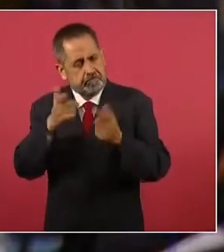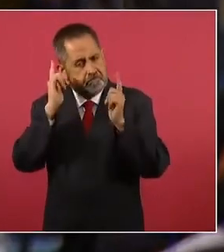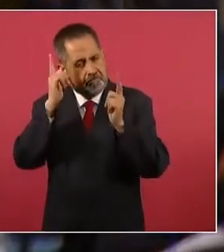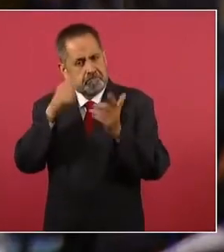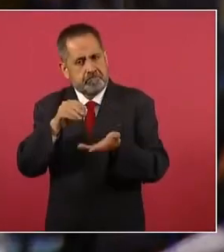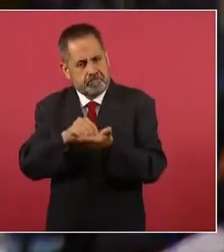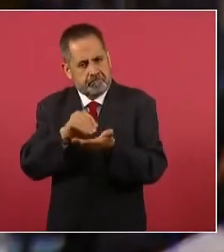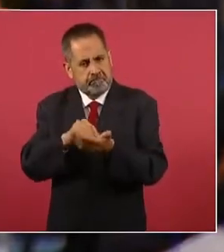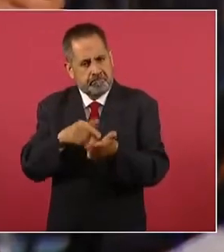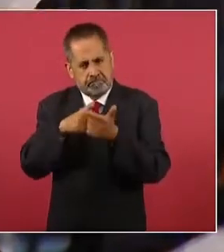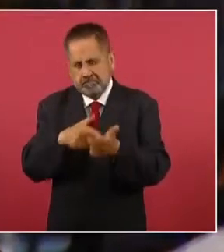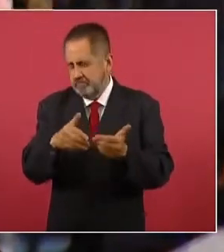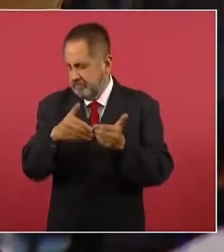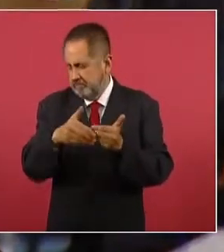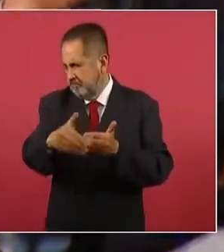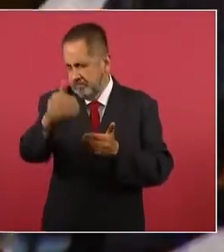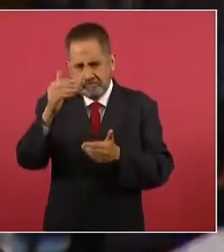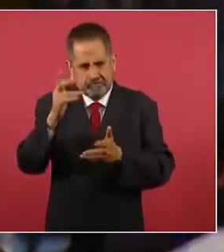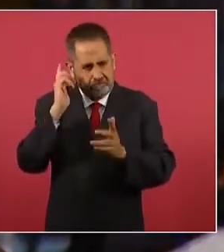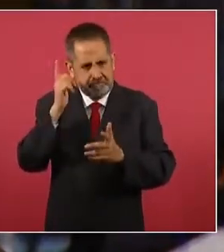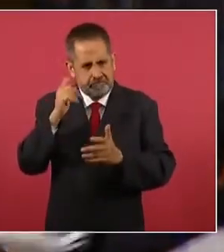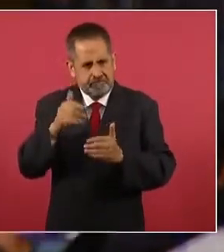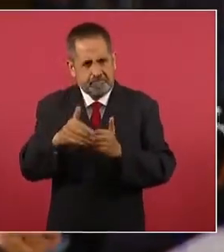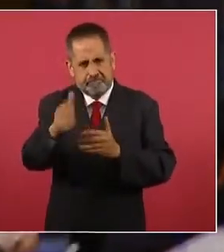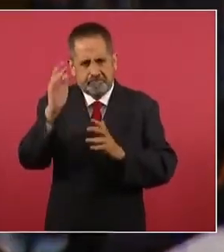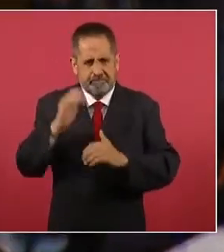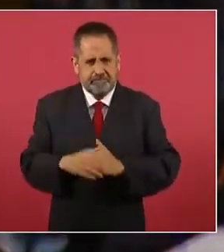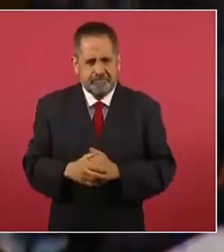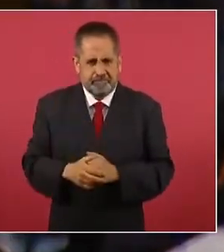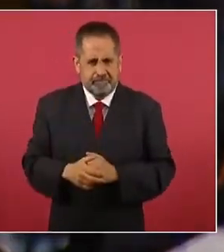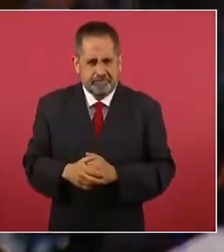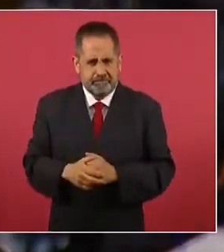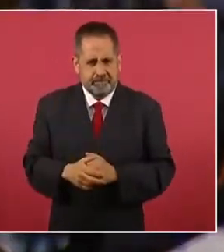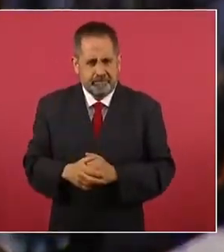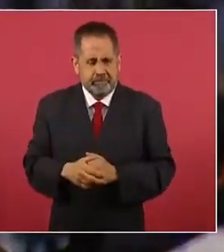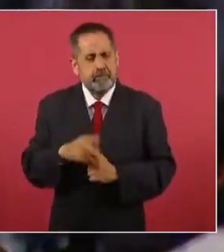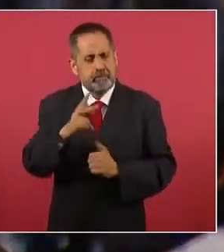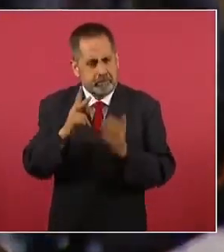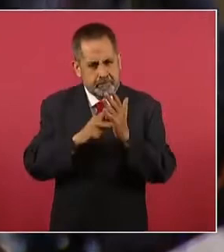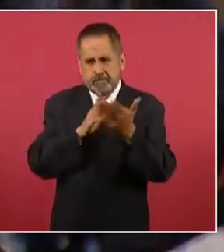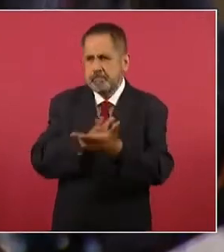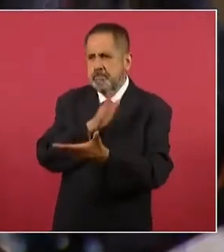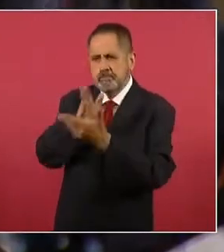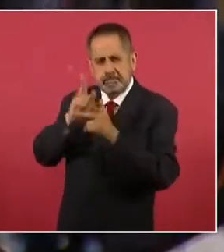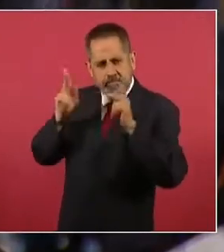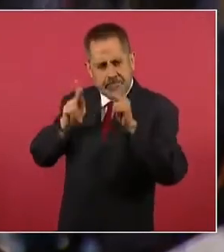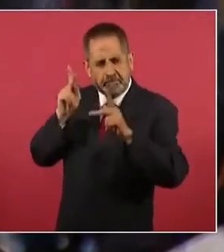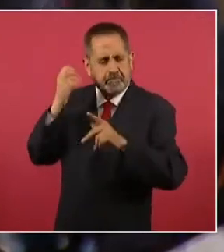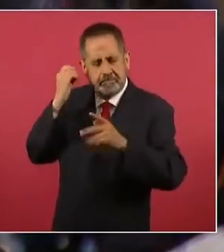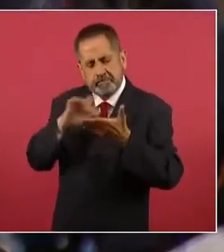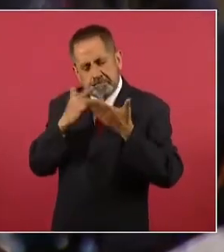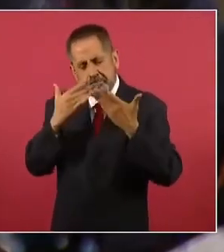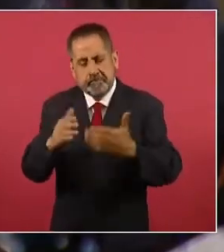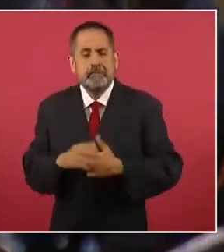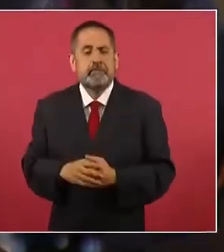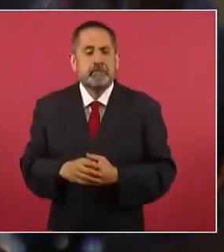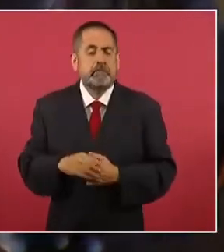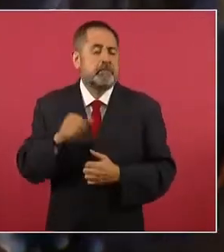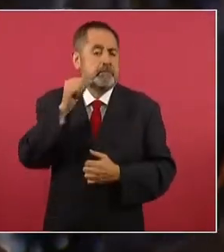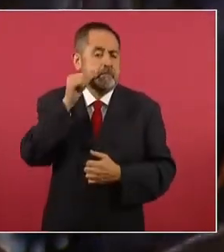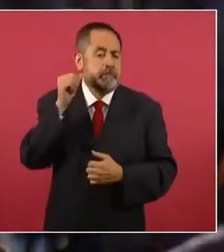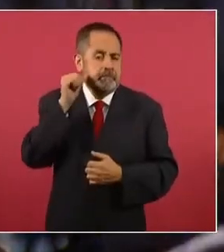esté nuevamente por, no sé, 100ª vez en Oaxaca. Sin en cambio, el día de ayer me hubiera